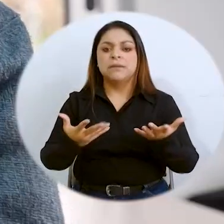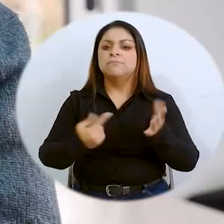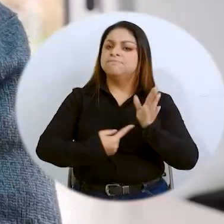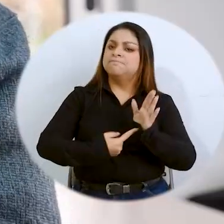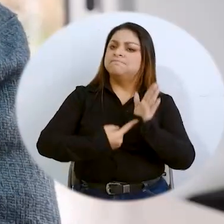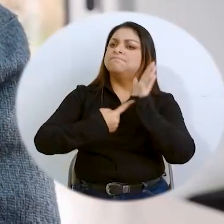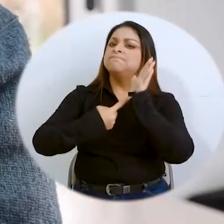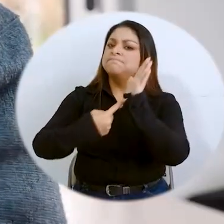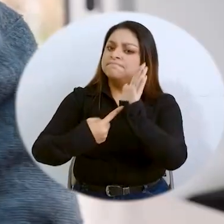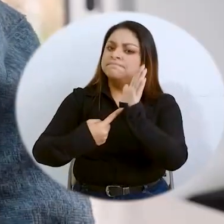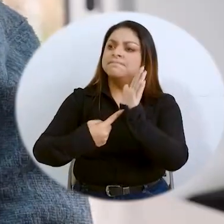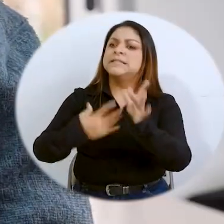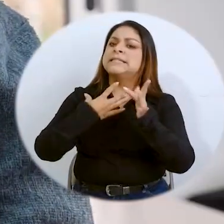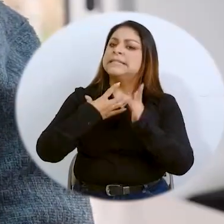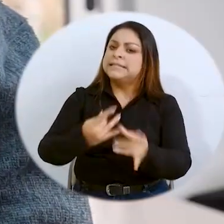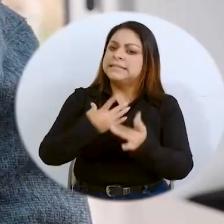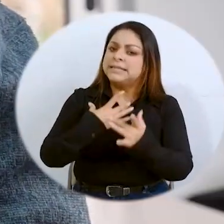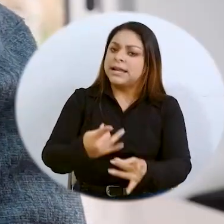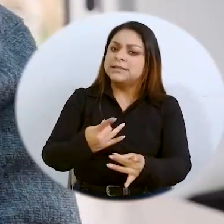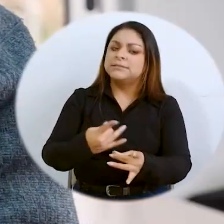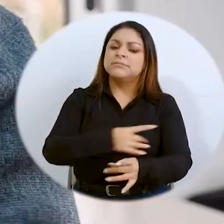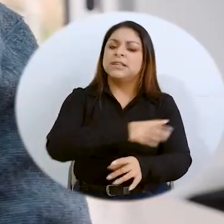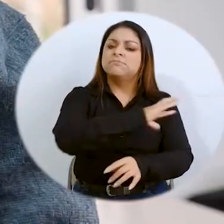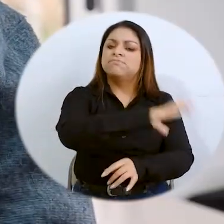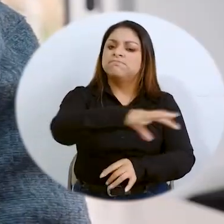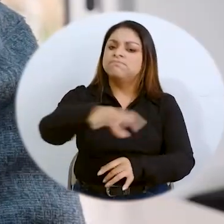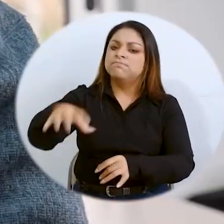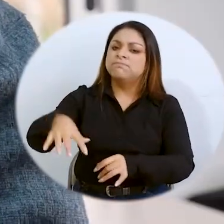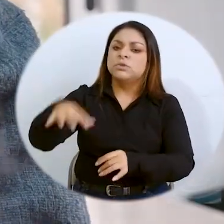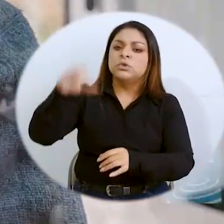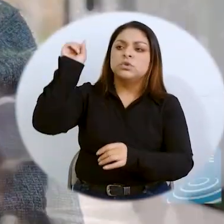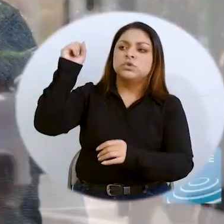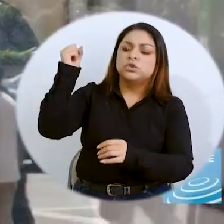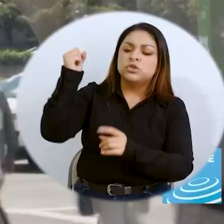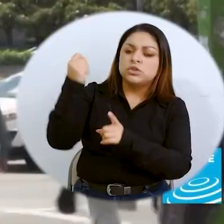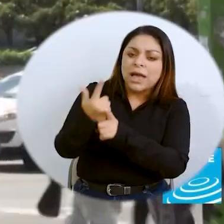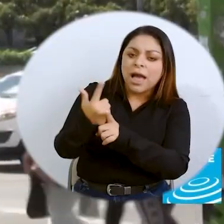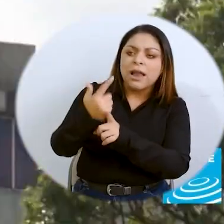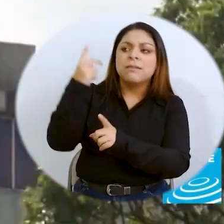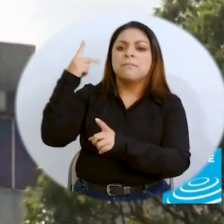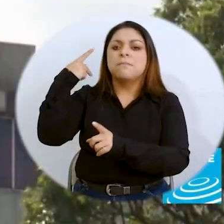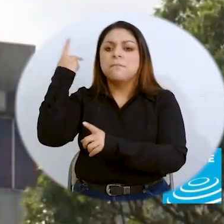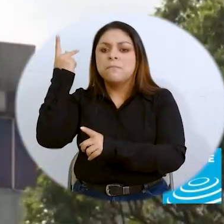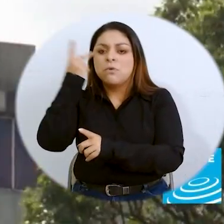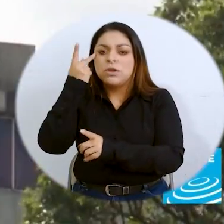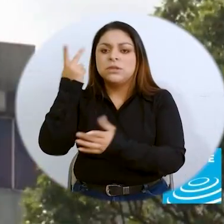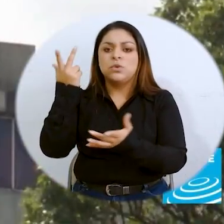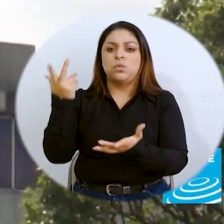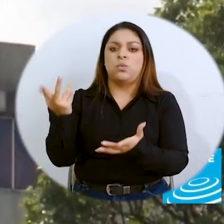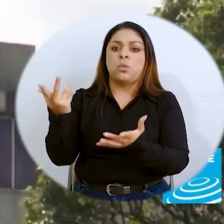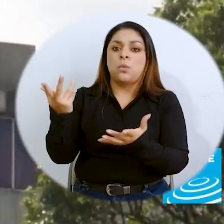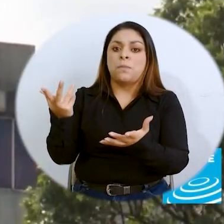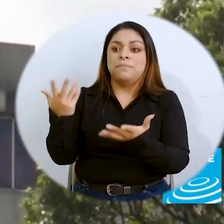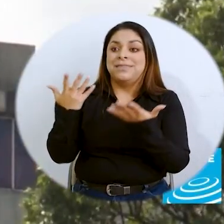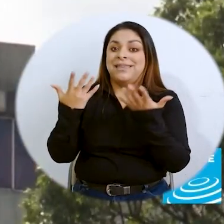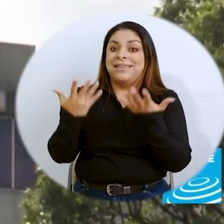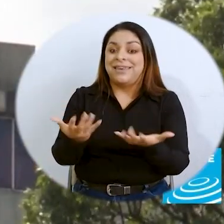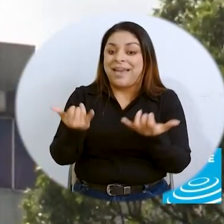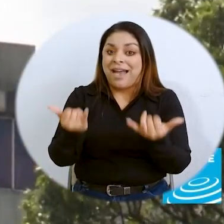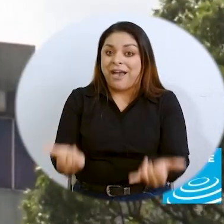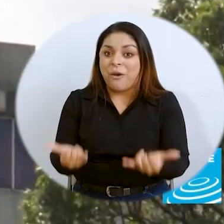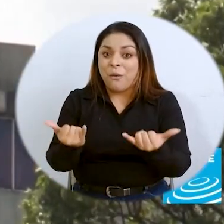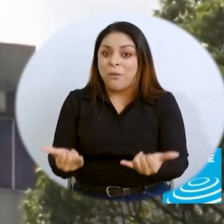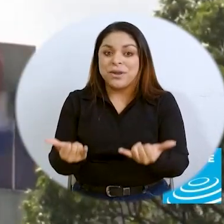una manifestación de interés de varios sectores sociales y políticos que a